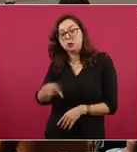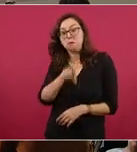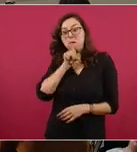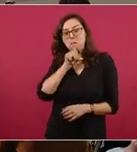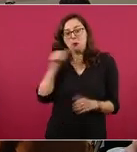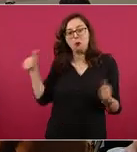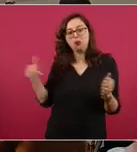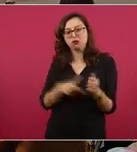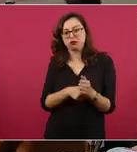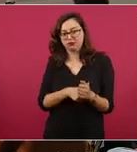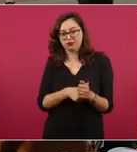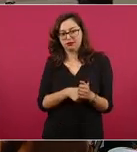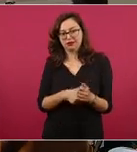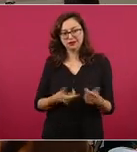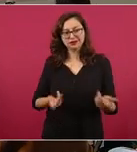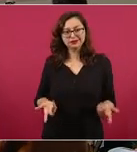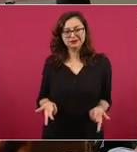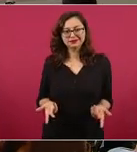2 días